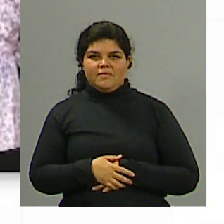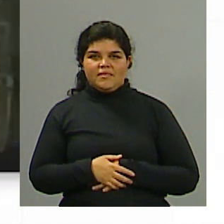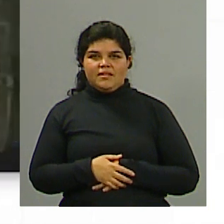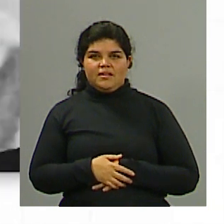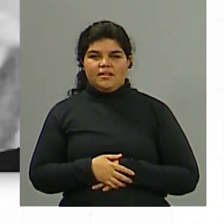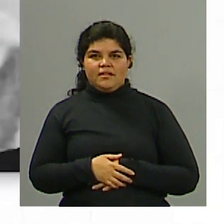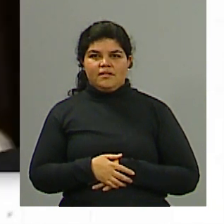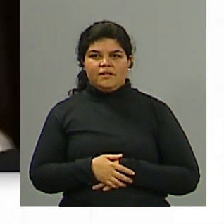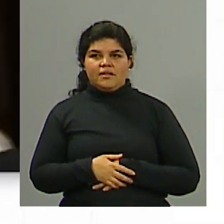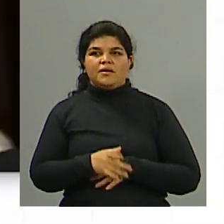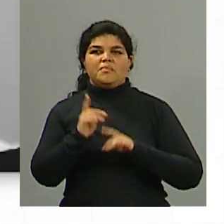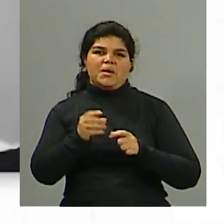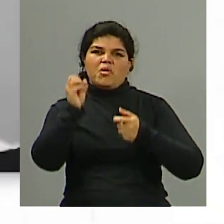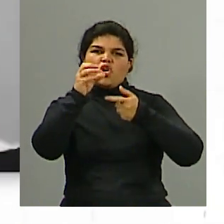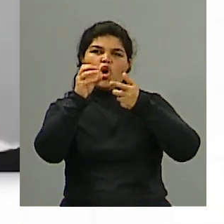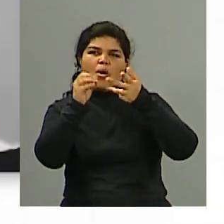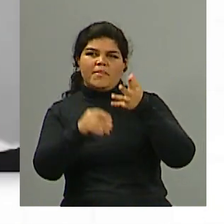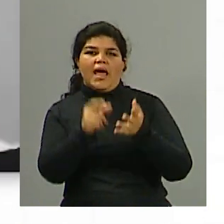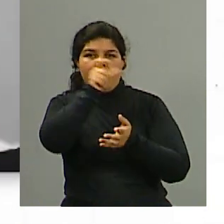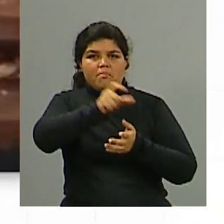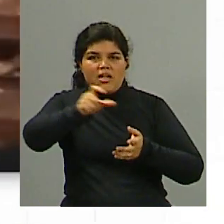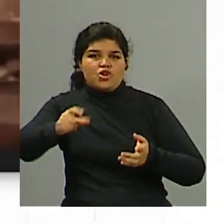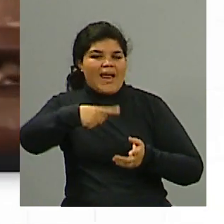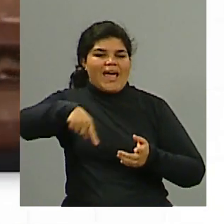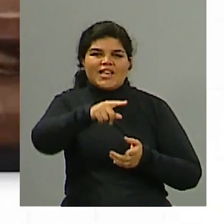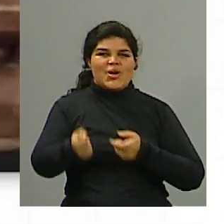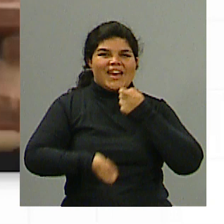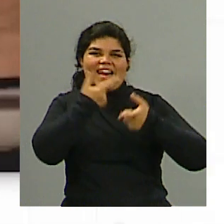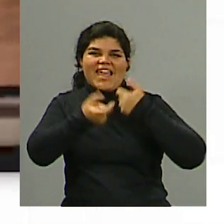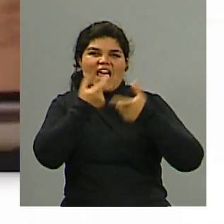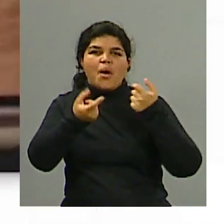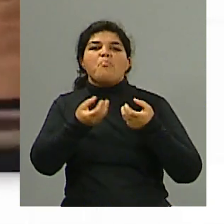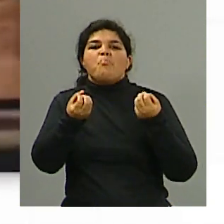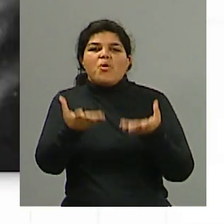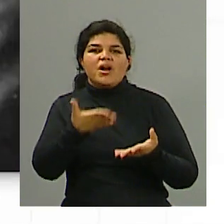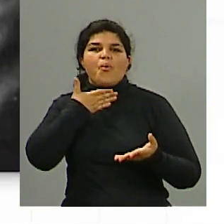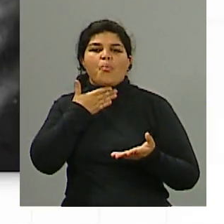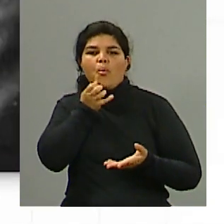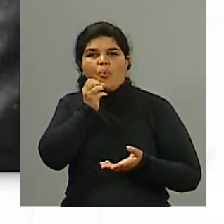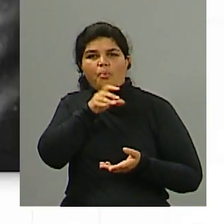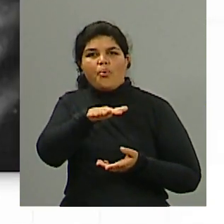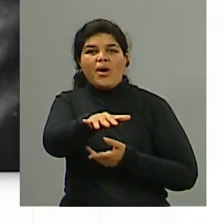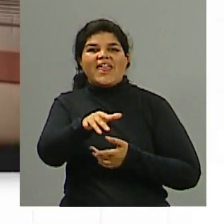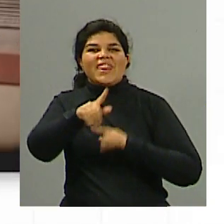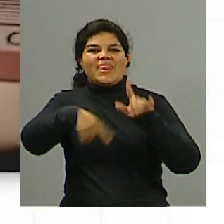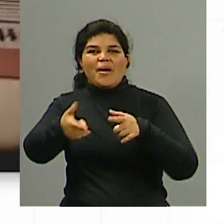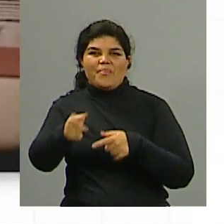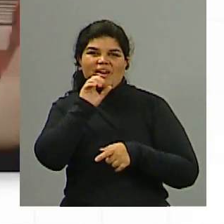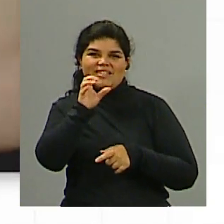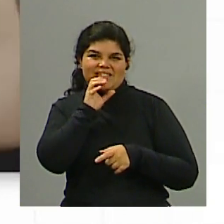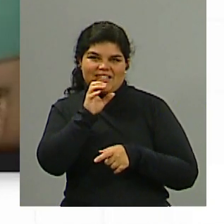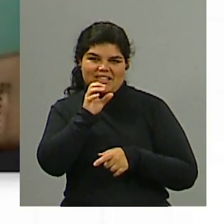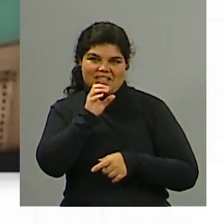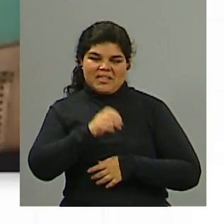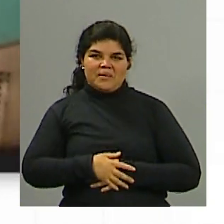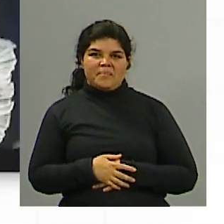como Mareco, Zavala, Pepe Arias y Niní Marshall no paran de hacer reír. Los 50 vinieron con un nuevo silencio, se fue la jefa espiritual de la nación, llegaron los